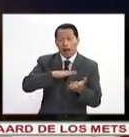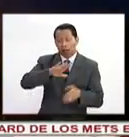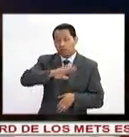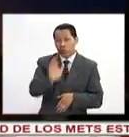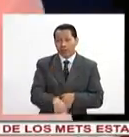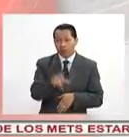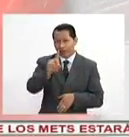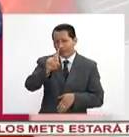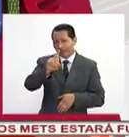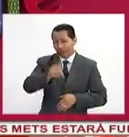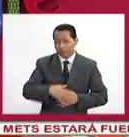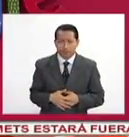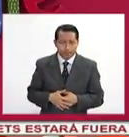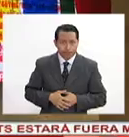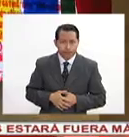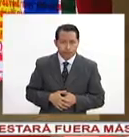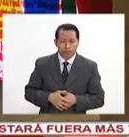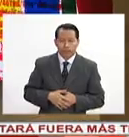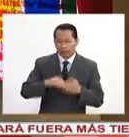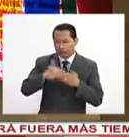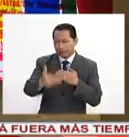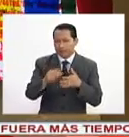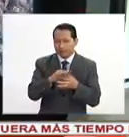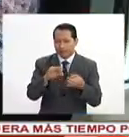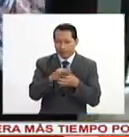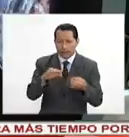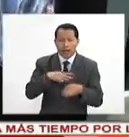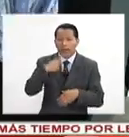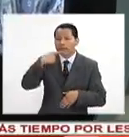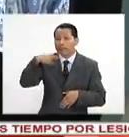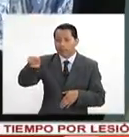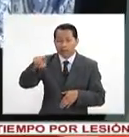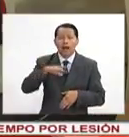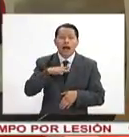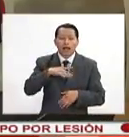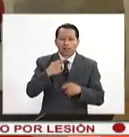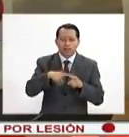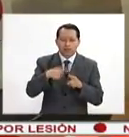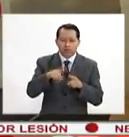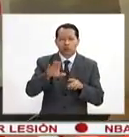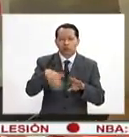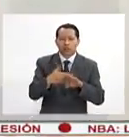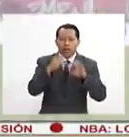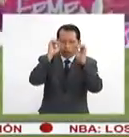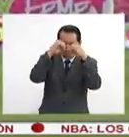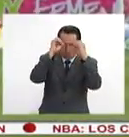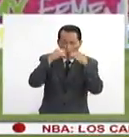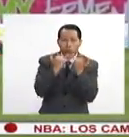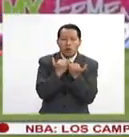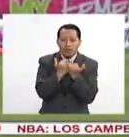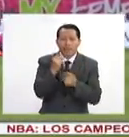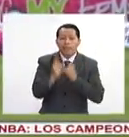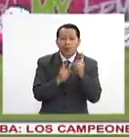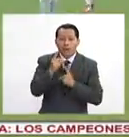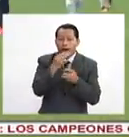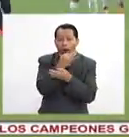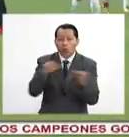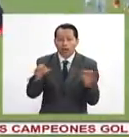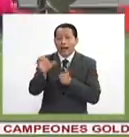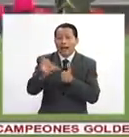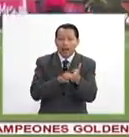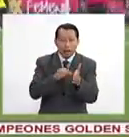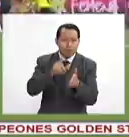muertos. Más adelante, publican una demanda por fraude procesal en contra de Google. Y en los deportes, anuncian el